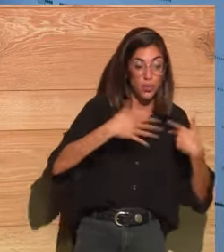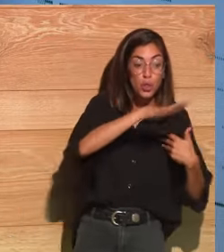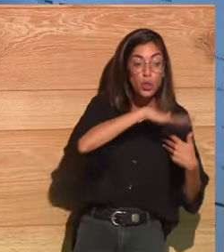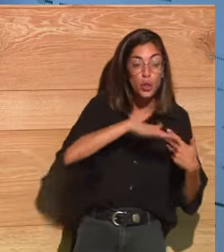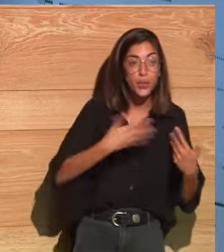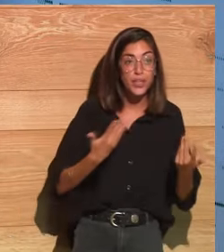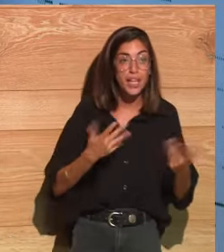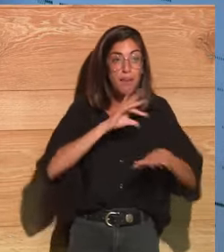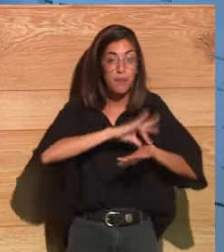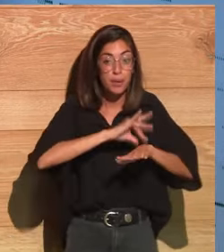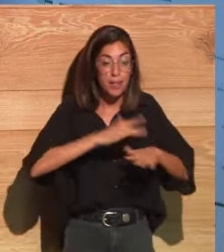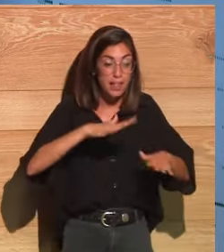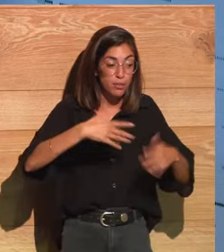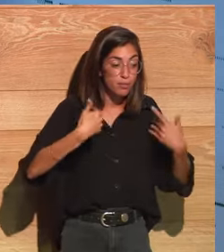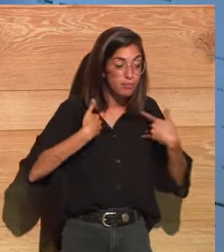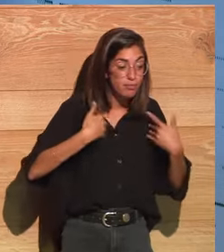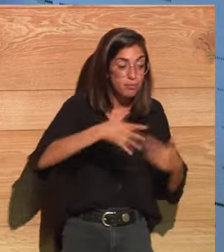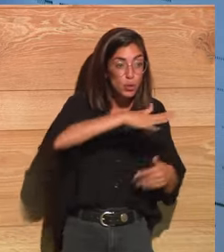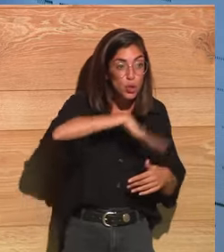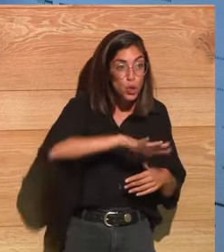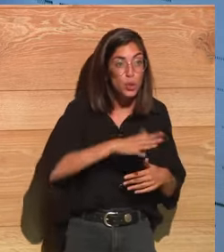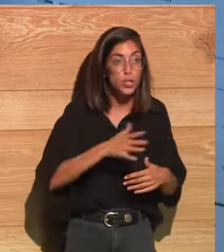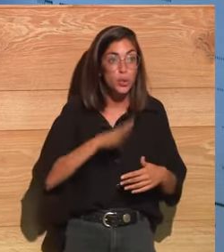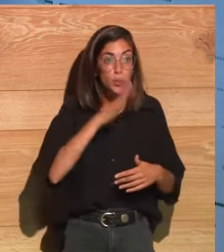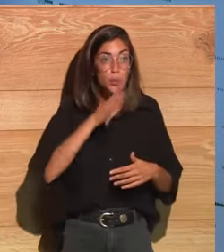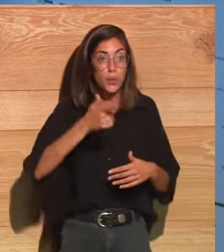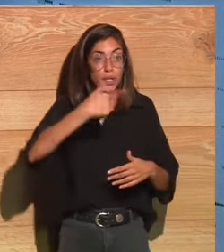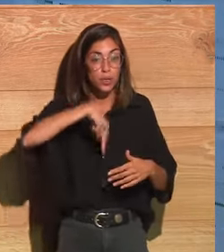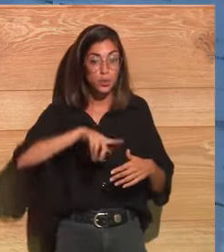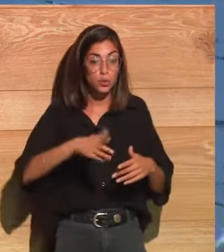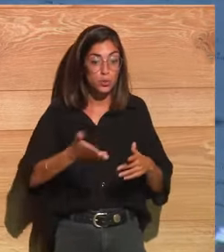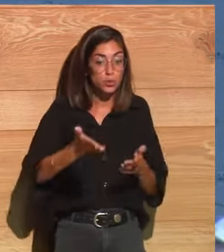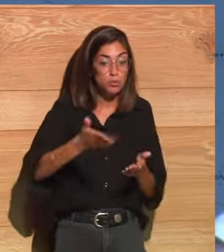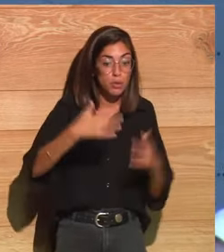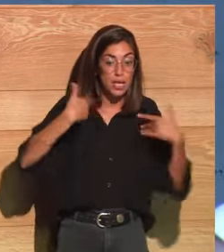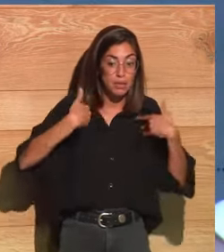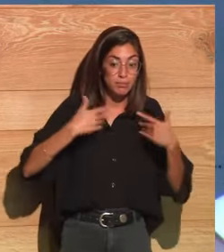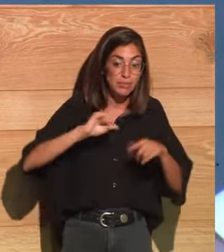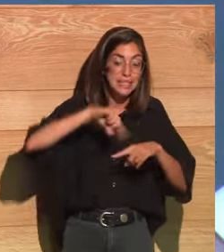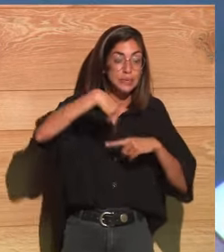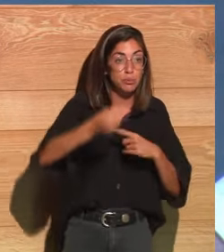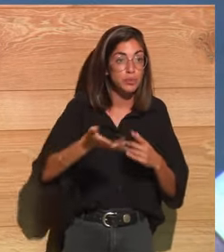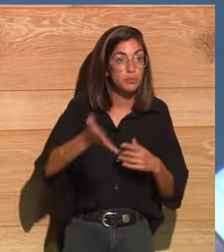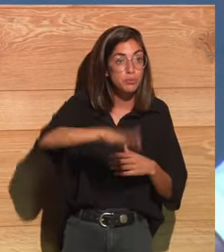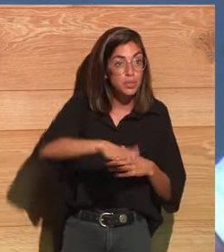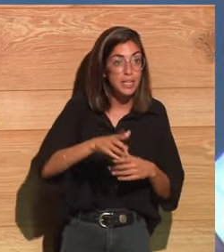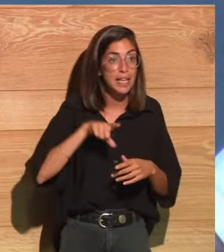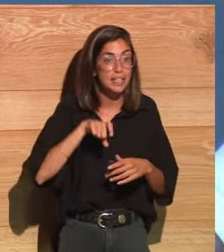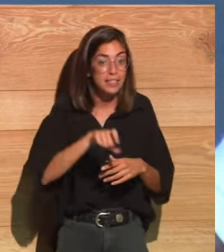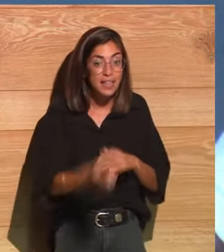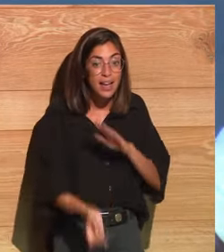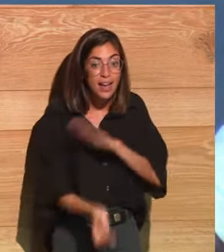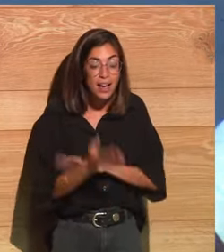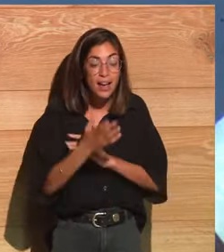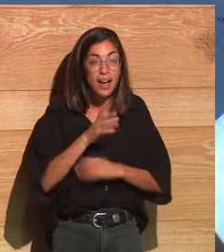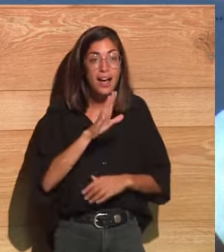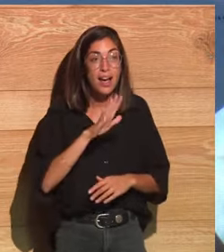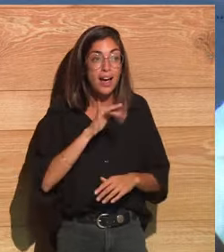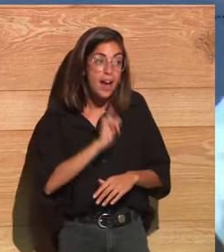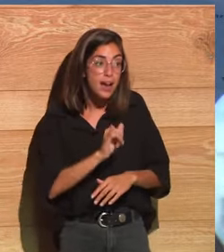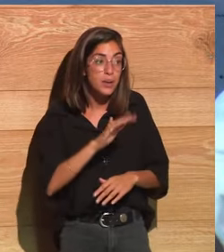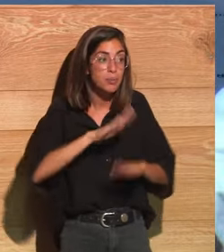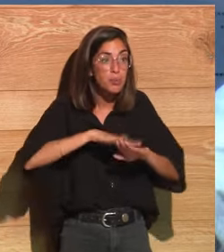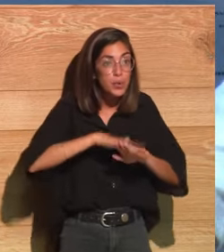enfermedad? ¿Por qué seguimos enfermando? ¿Por qué morimos de enfermedades? ¿Por qué hay deterioro? ¿Por qué existe el cáncer? ¿Por qué no la selección natural